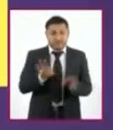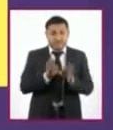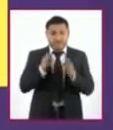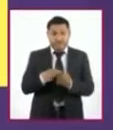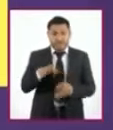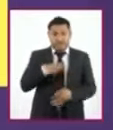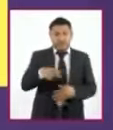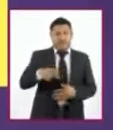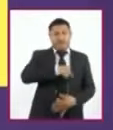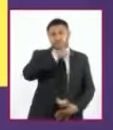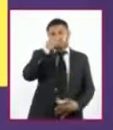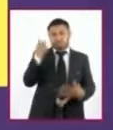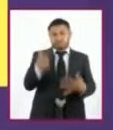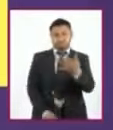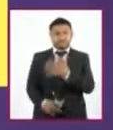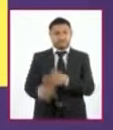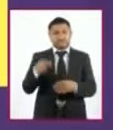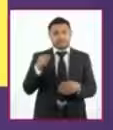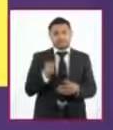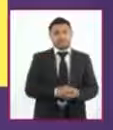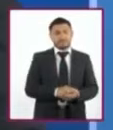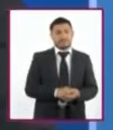tiene varios ejes de simetría?